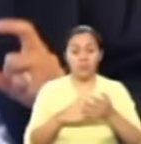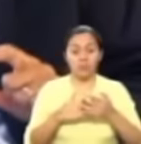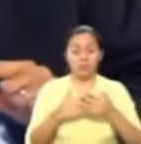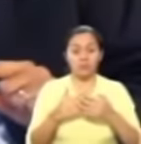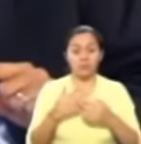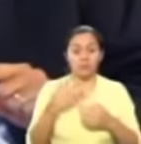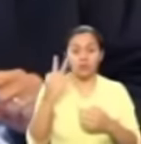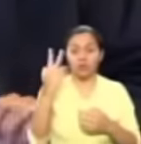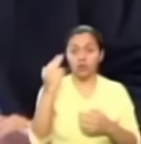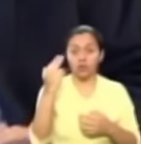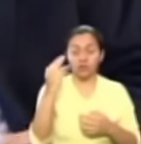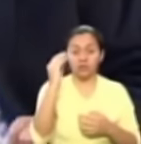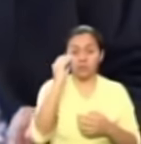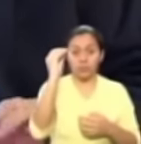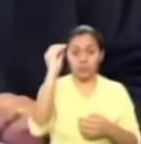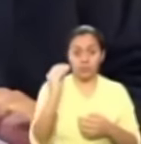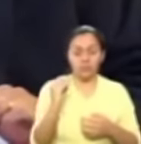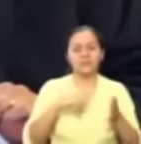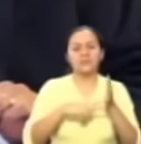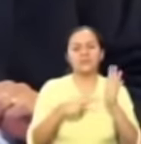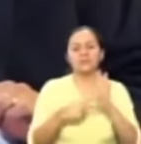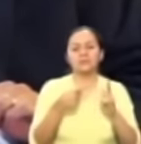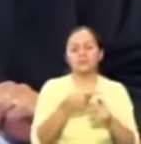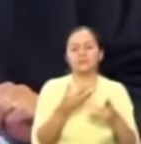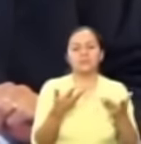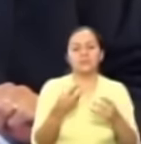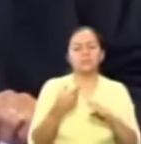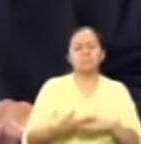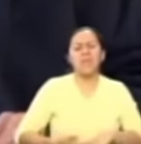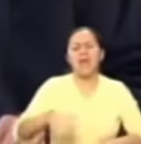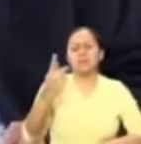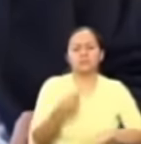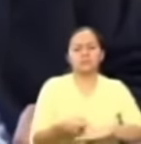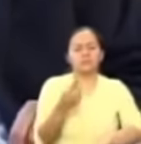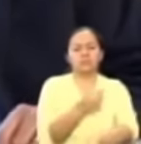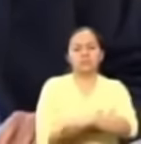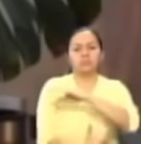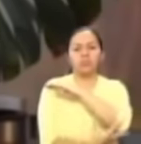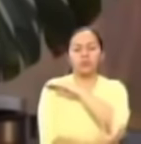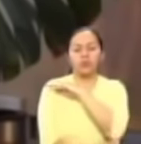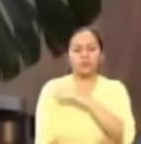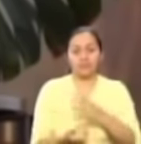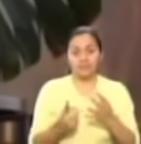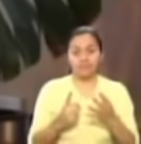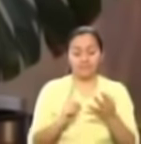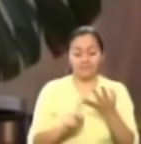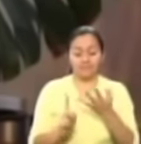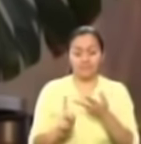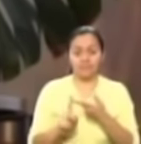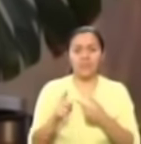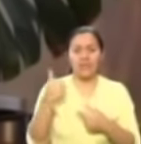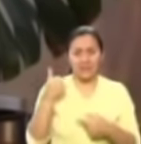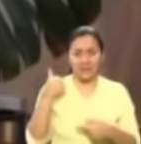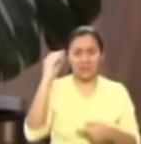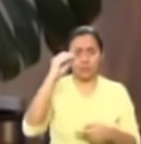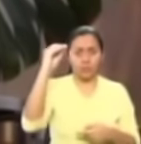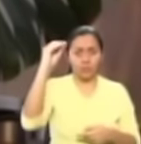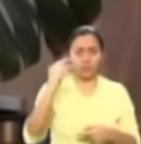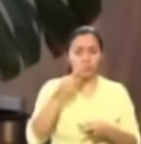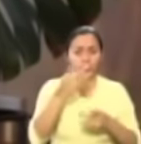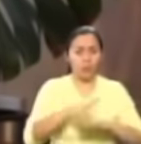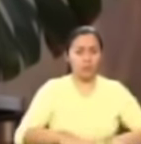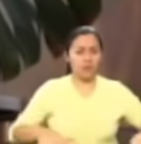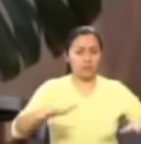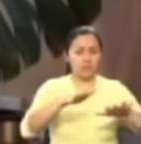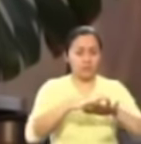estos 2 indicadores, decimos que tenemos extrema pobreza multidimensional. ¿Y si hay porcentajes de la población que